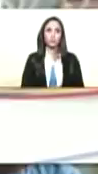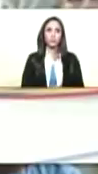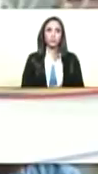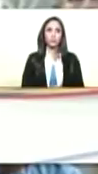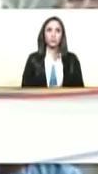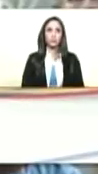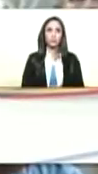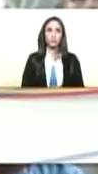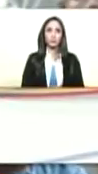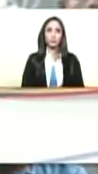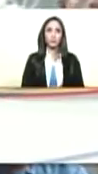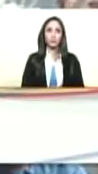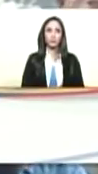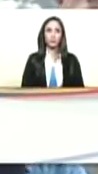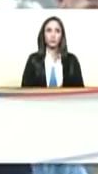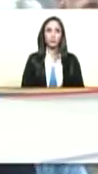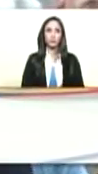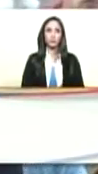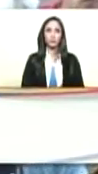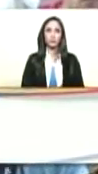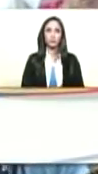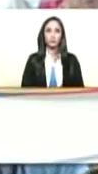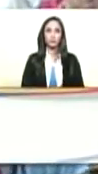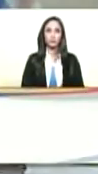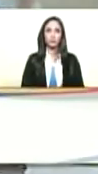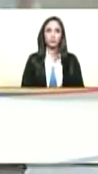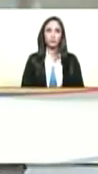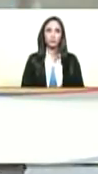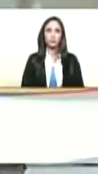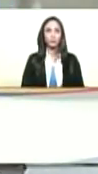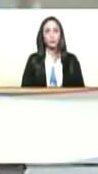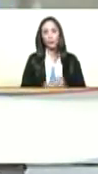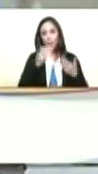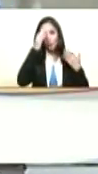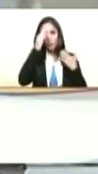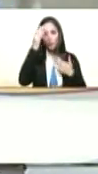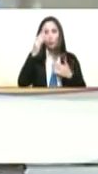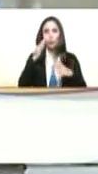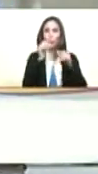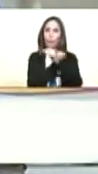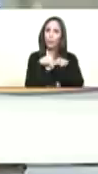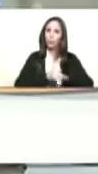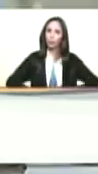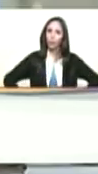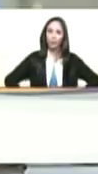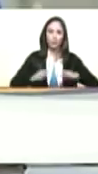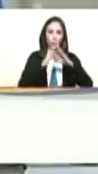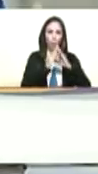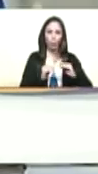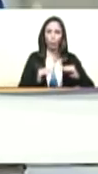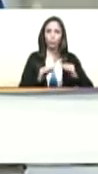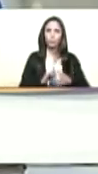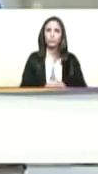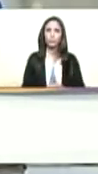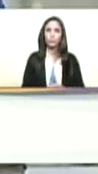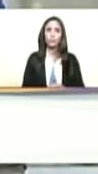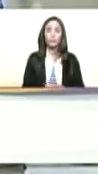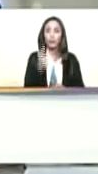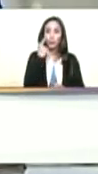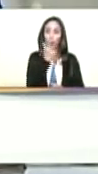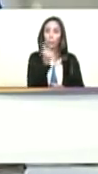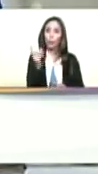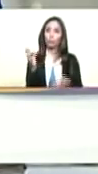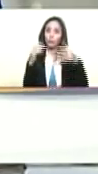y los biscucuyanitos, dice Escalona. Bueno, un saludo por allá, Portuguesa. Hay que seguir trabajando. Fíjense cómo integramos todo,